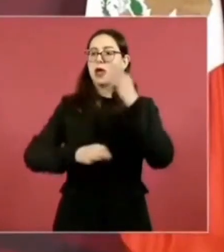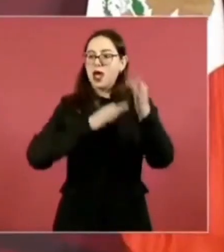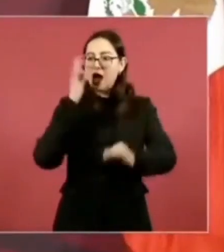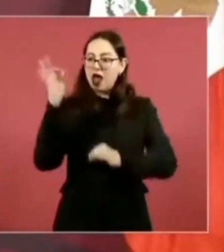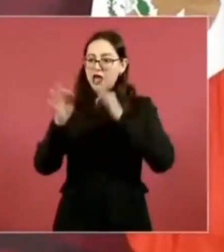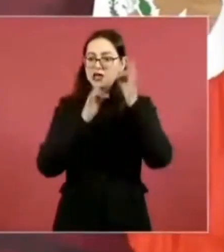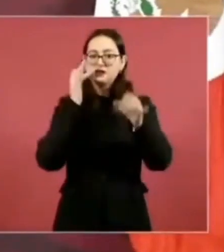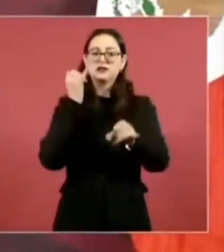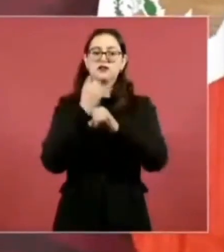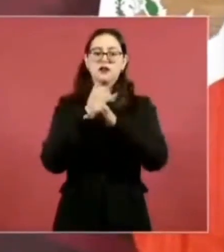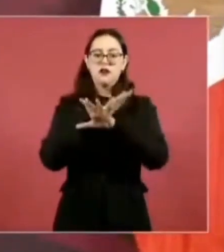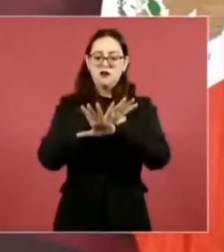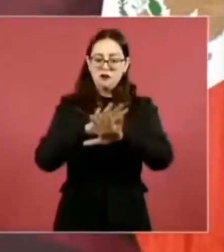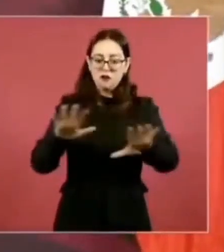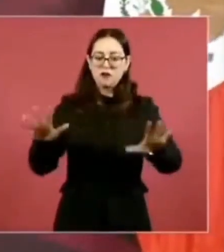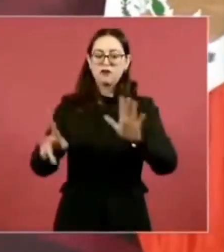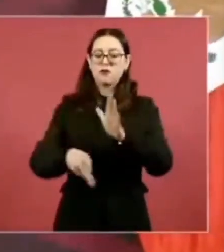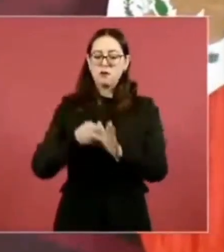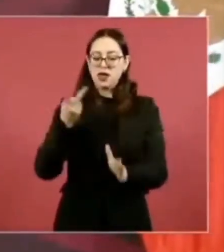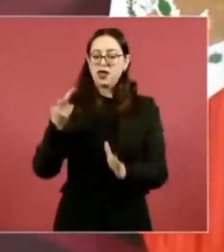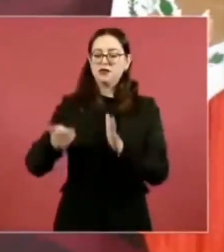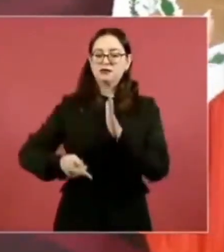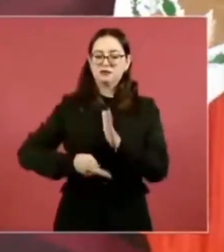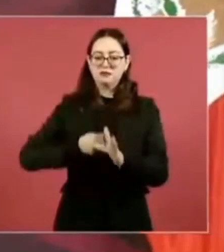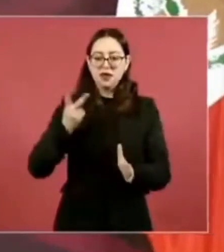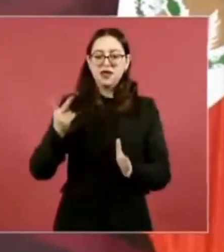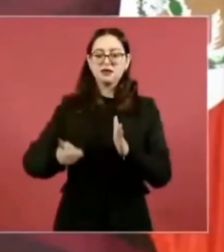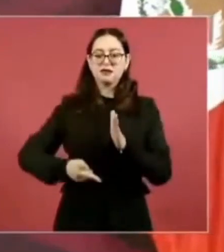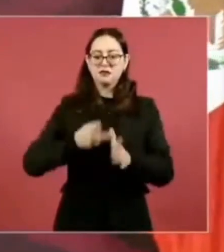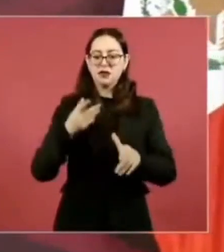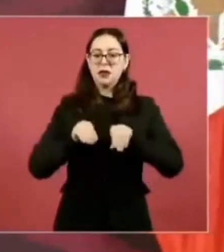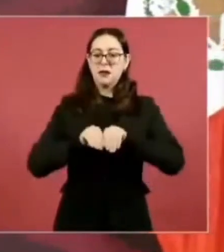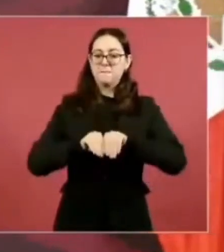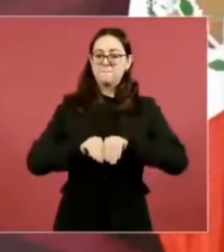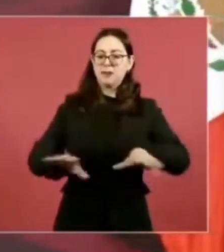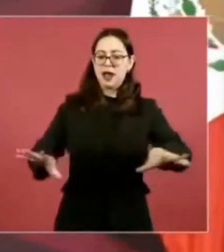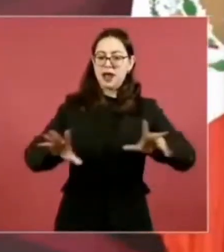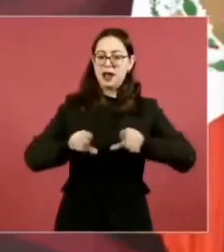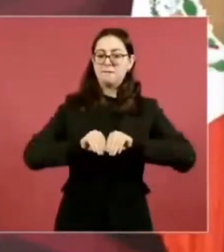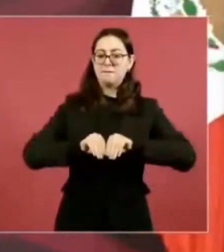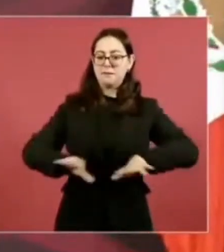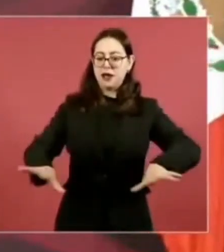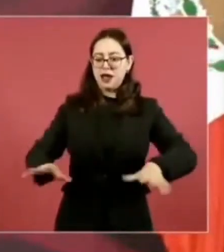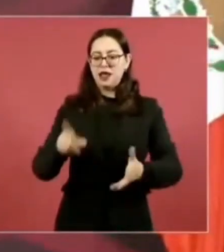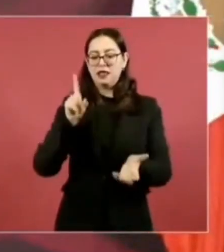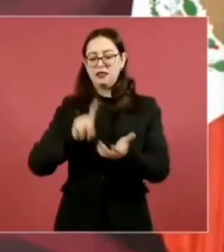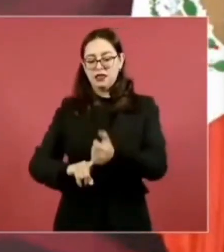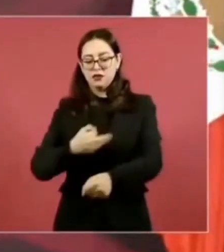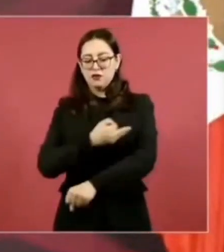información constante, permanente, en las familias,